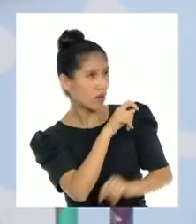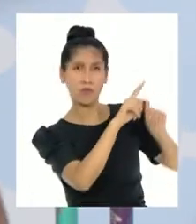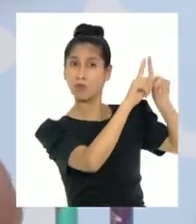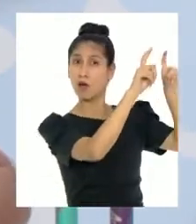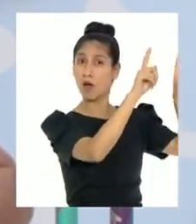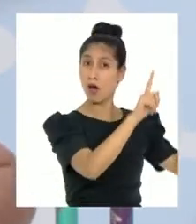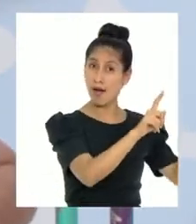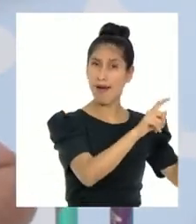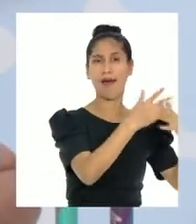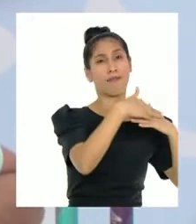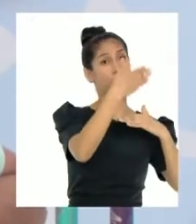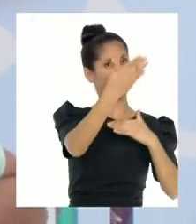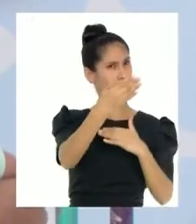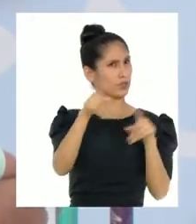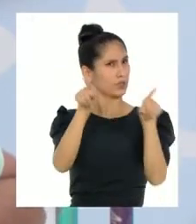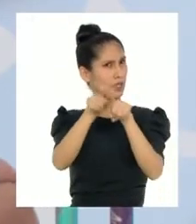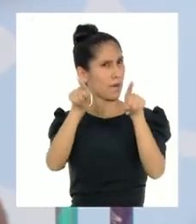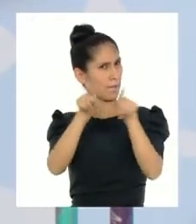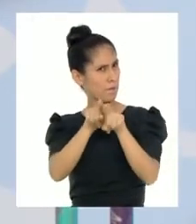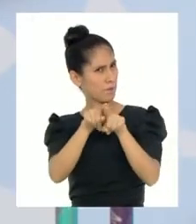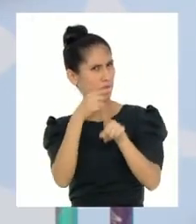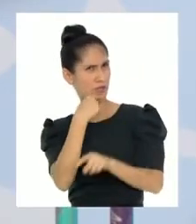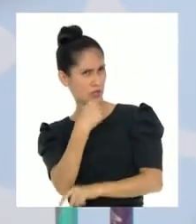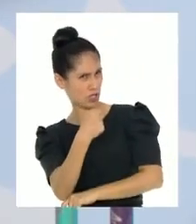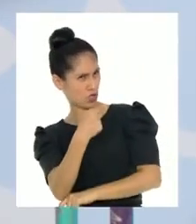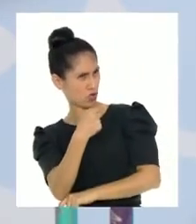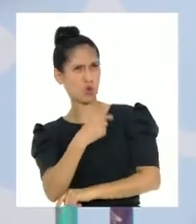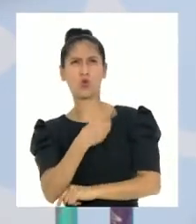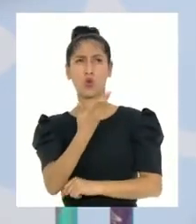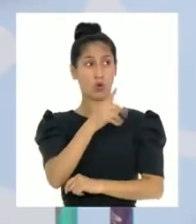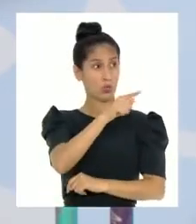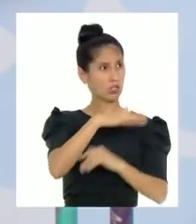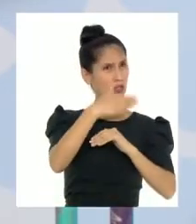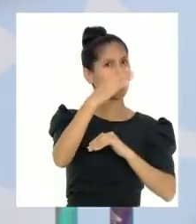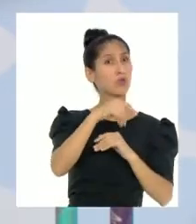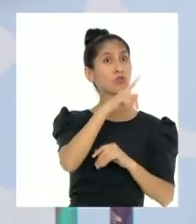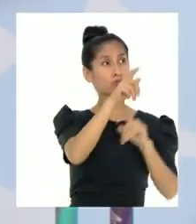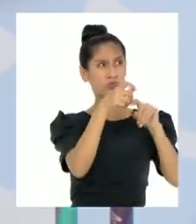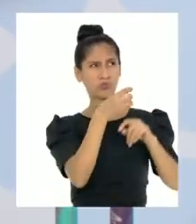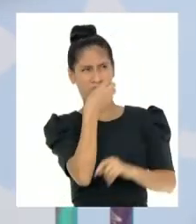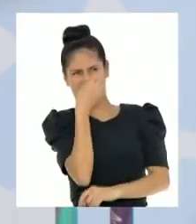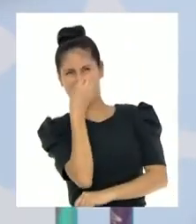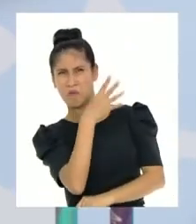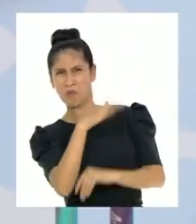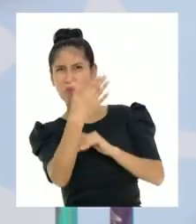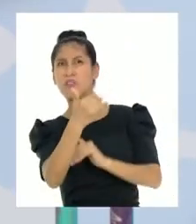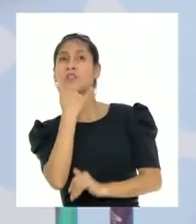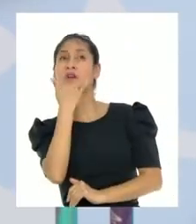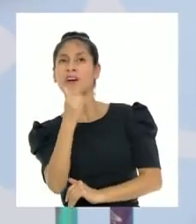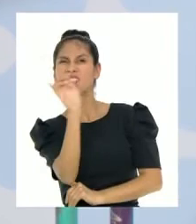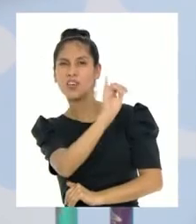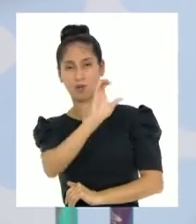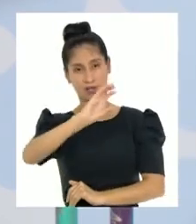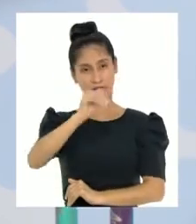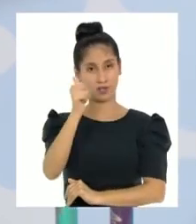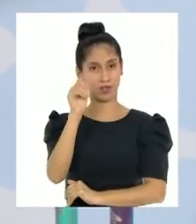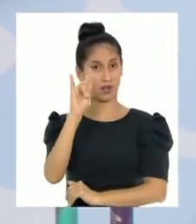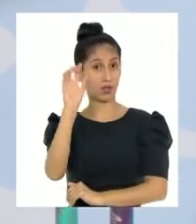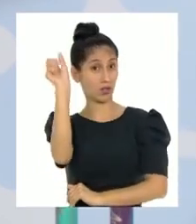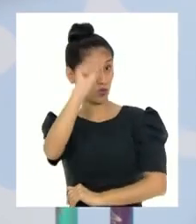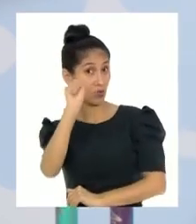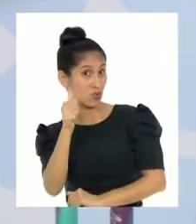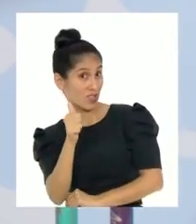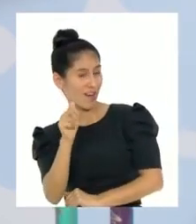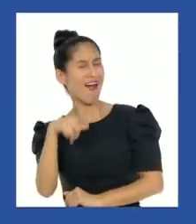en las consecuencias del racismo, sería un argumento de causa y consecuencia. ¿Va